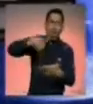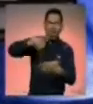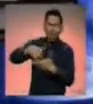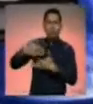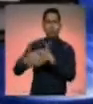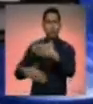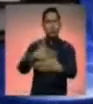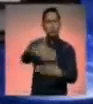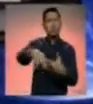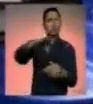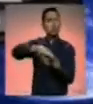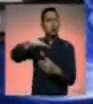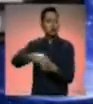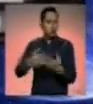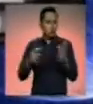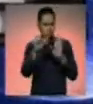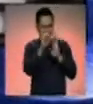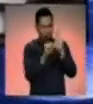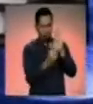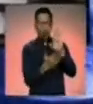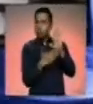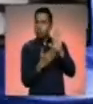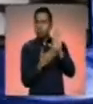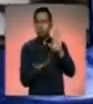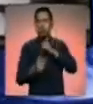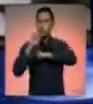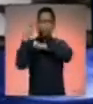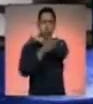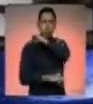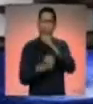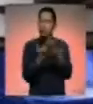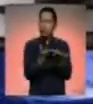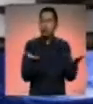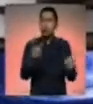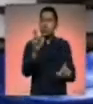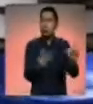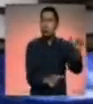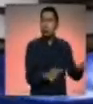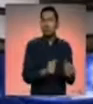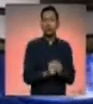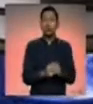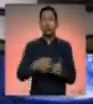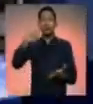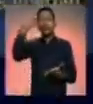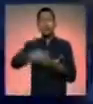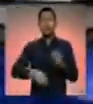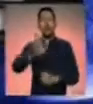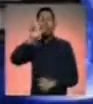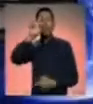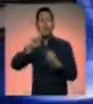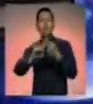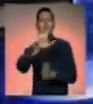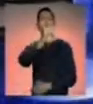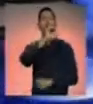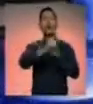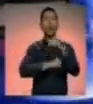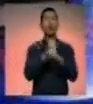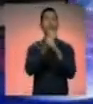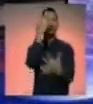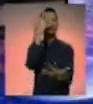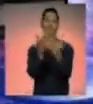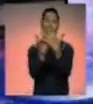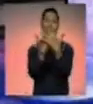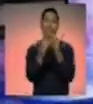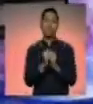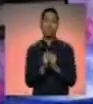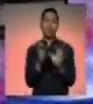obstaculice el desarrollo del proceso electoral en cualquiera de sus fases. La sanción, la pena irá de 3 a 5 años. Si fuera